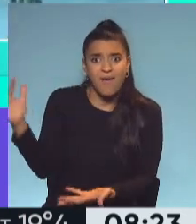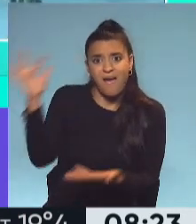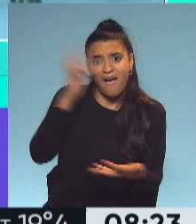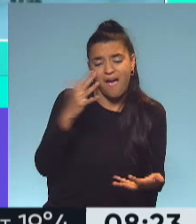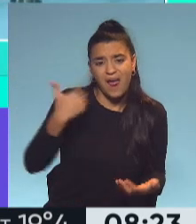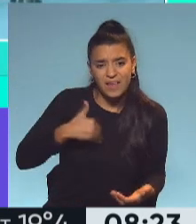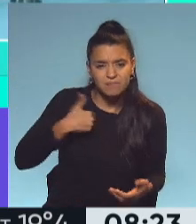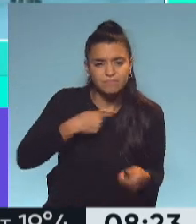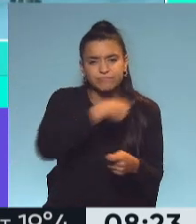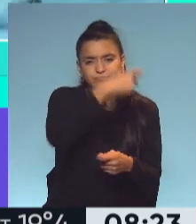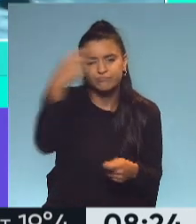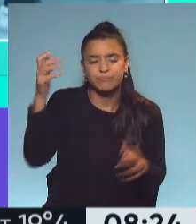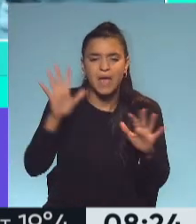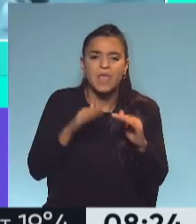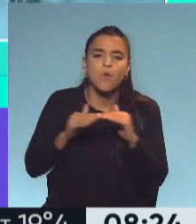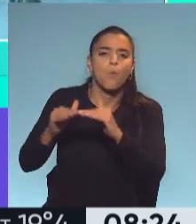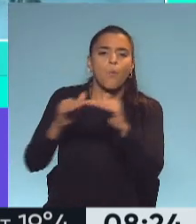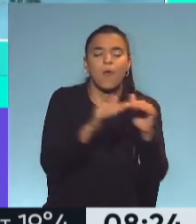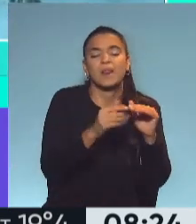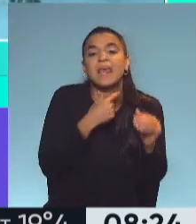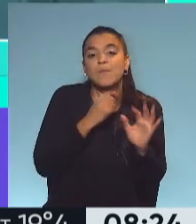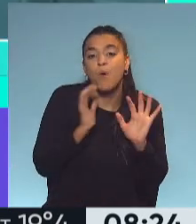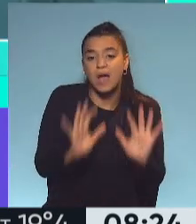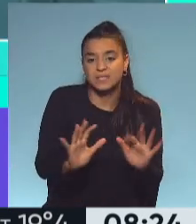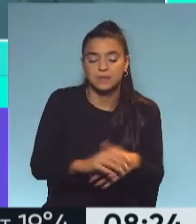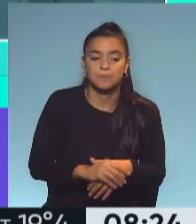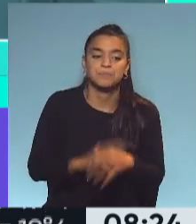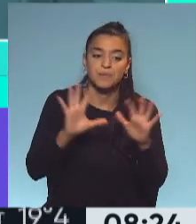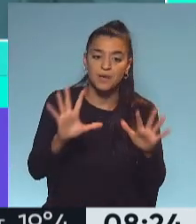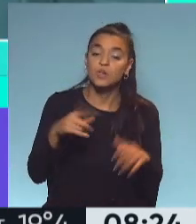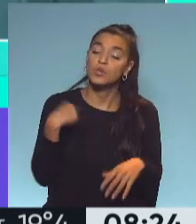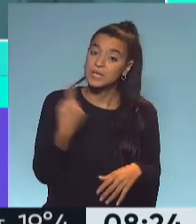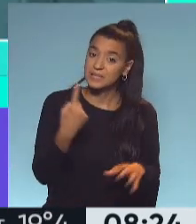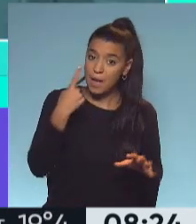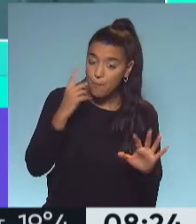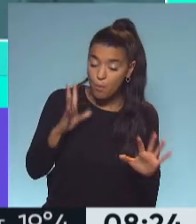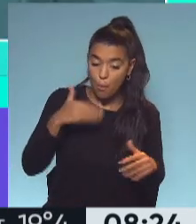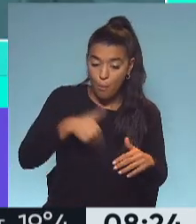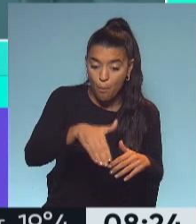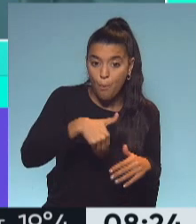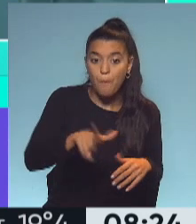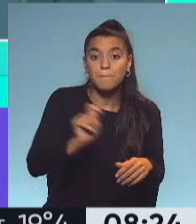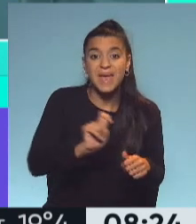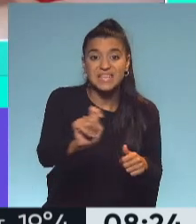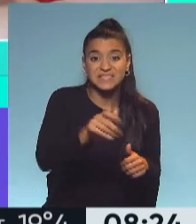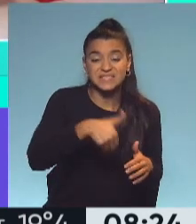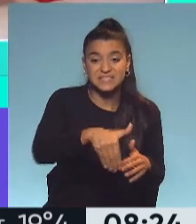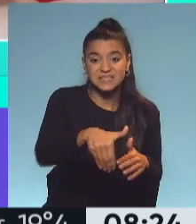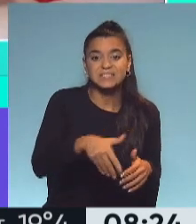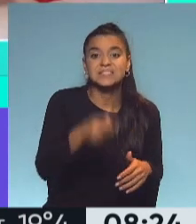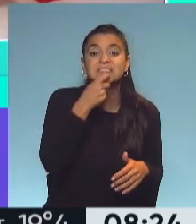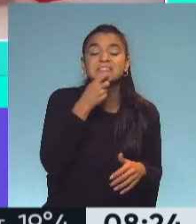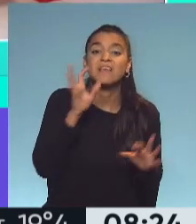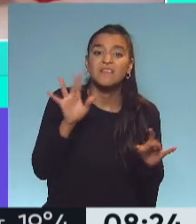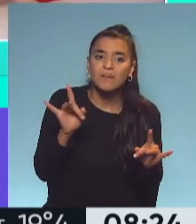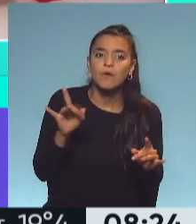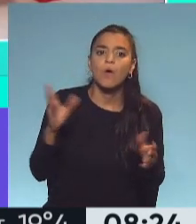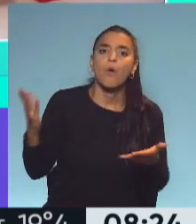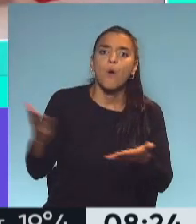Argentina se distribuyen de manera equitativa y queremos que sea así. Ahora bien, esperamos que en los próximos meses, si las dificultades en relación